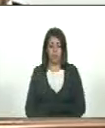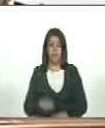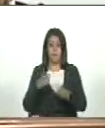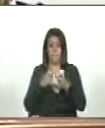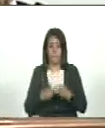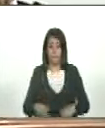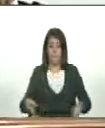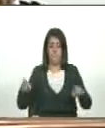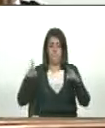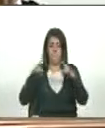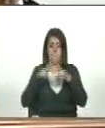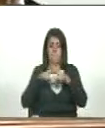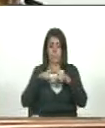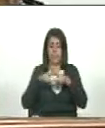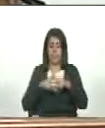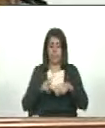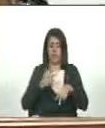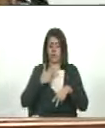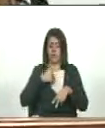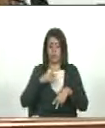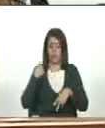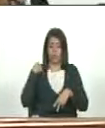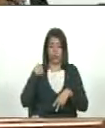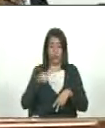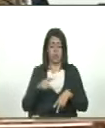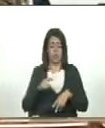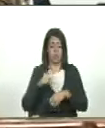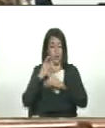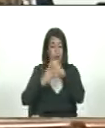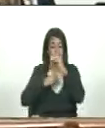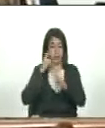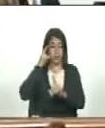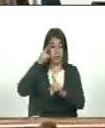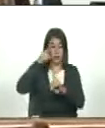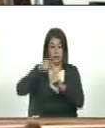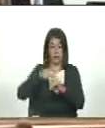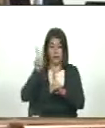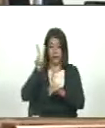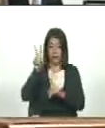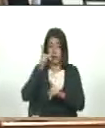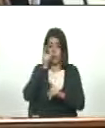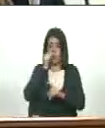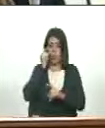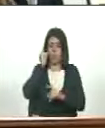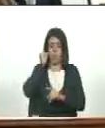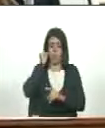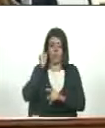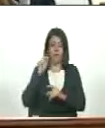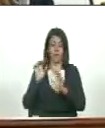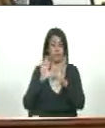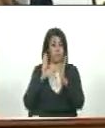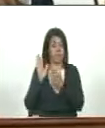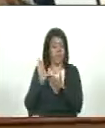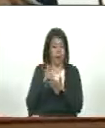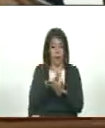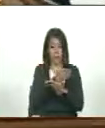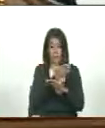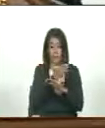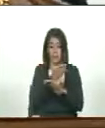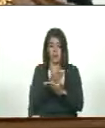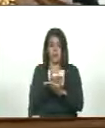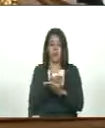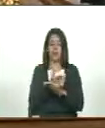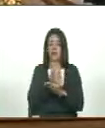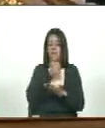valor que nos tenemos que trazar los venezolanos y las venezolanas, excluyendo